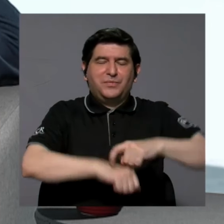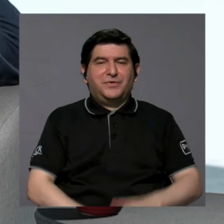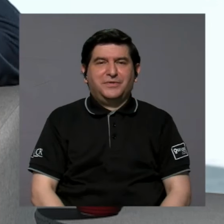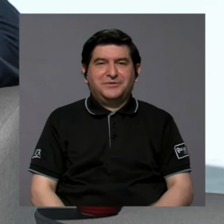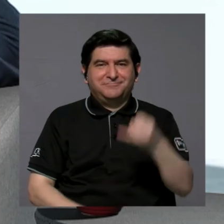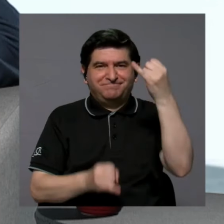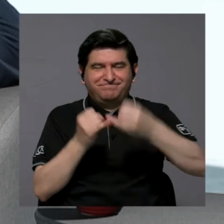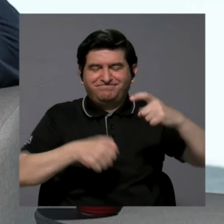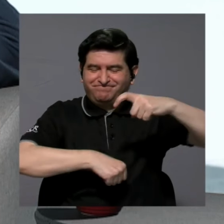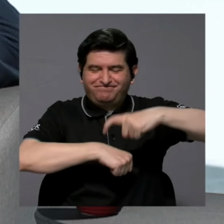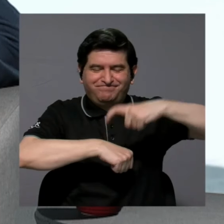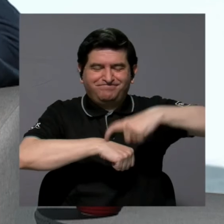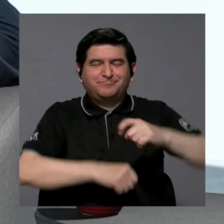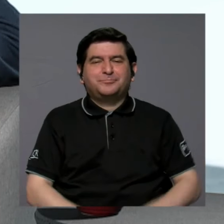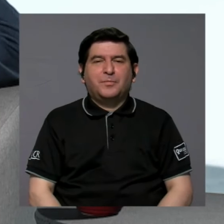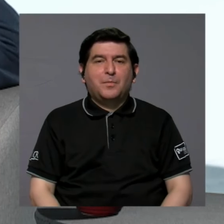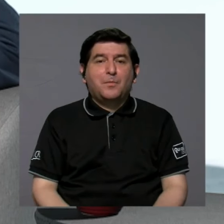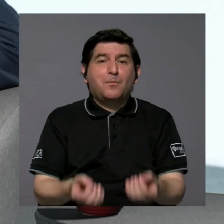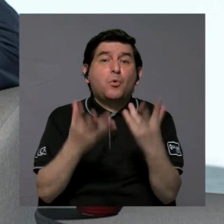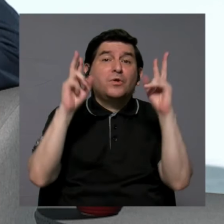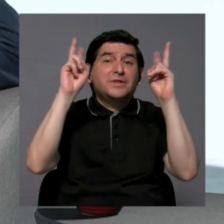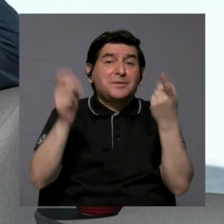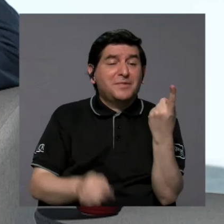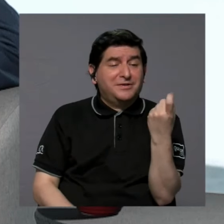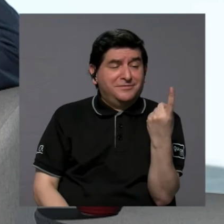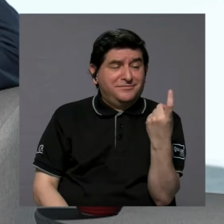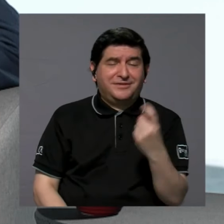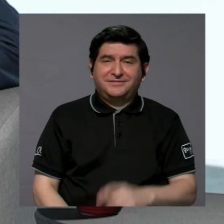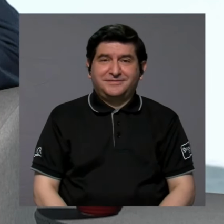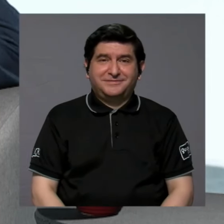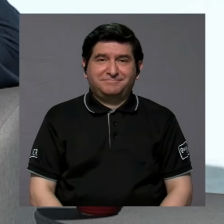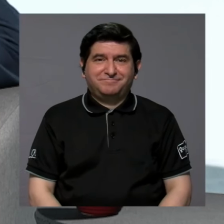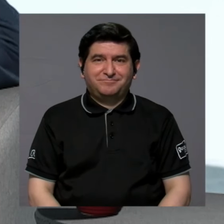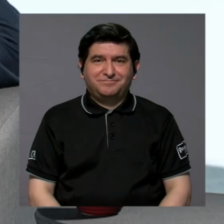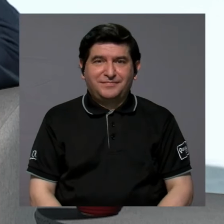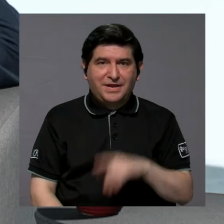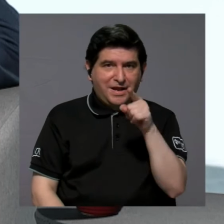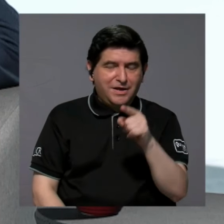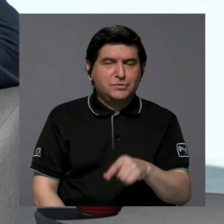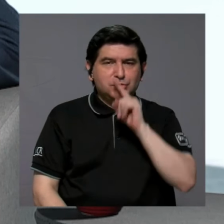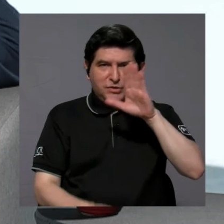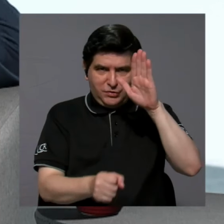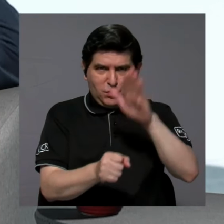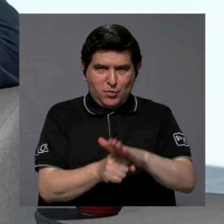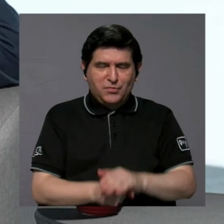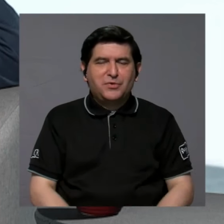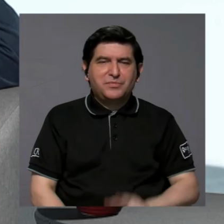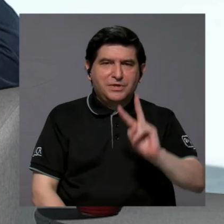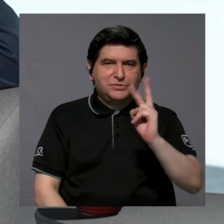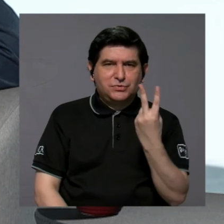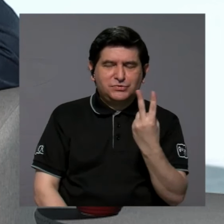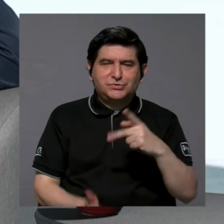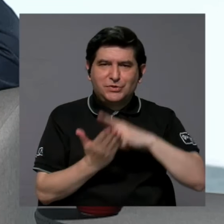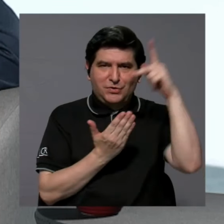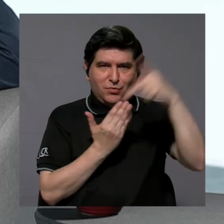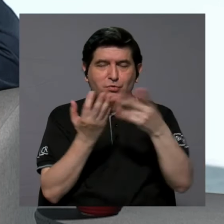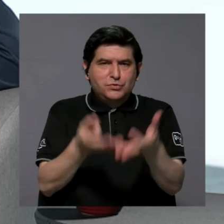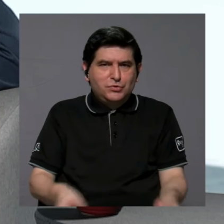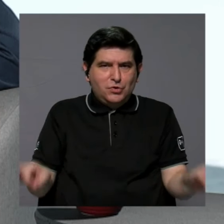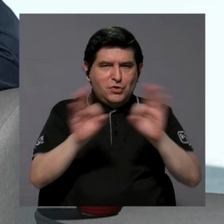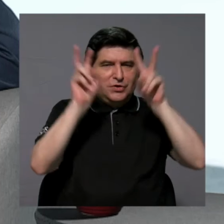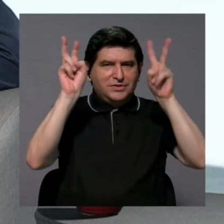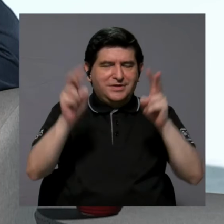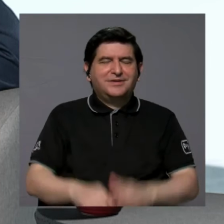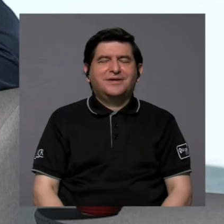plazo. Laura, se nos fue el tiempo, sí, pero quedan muchos temas pendientes. Así que aquí la voy a comprometer a que hagamos un segundo programa de esta